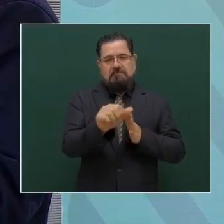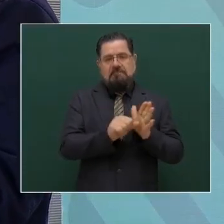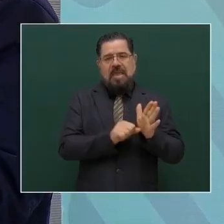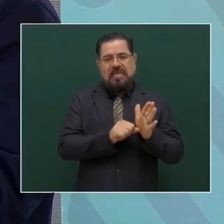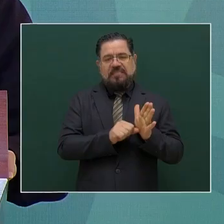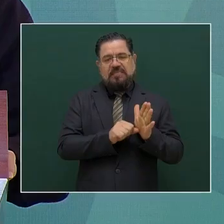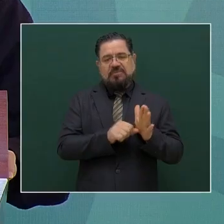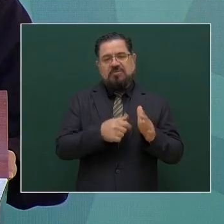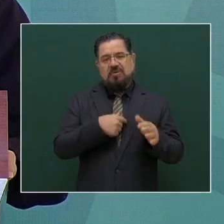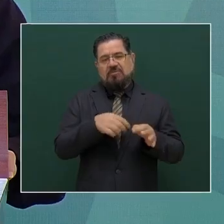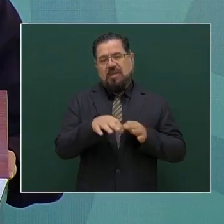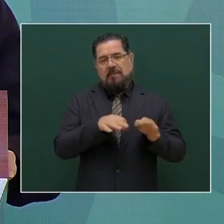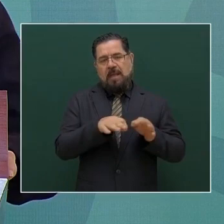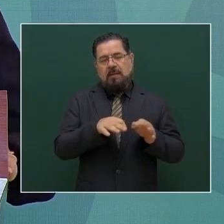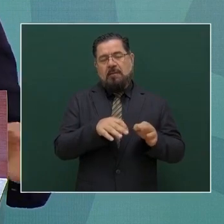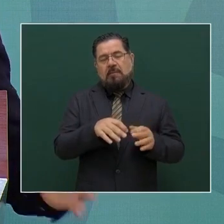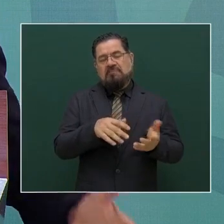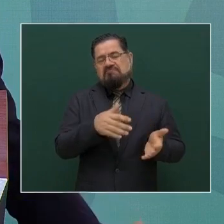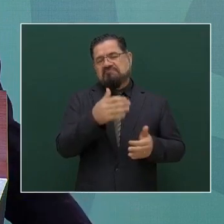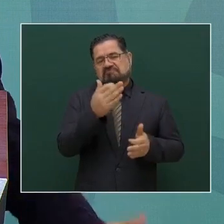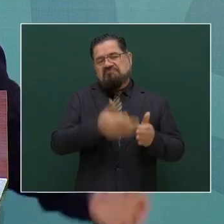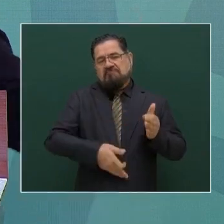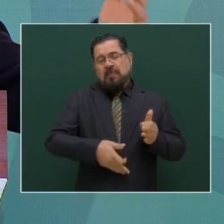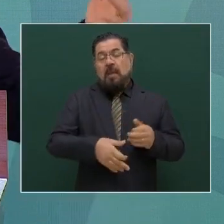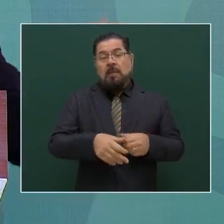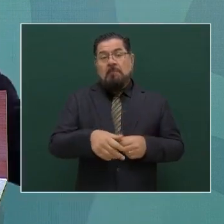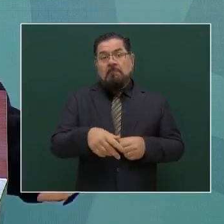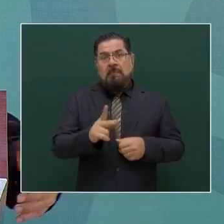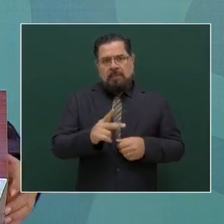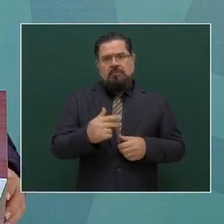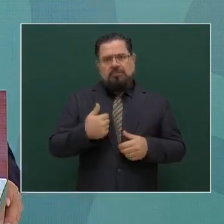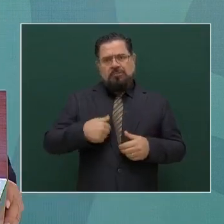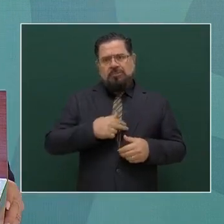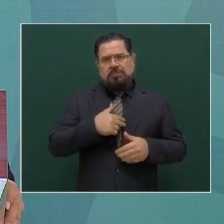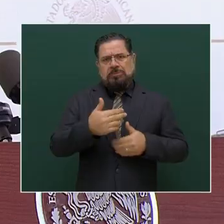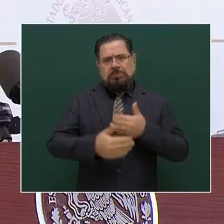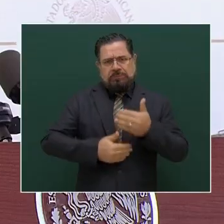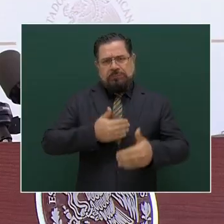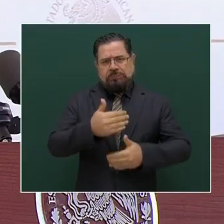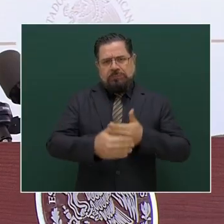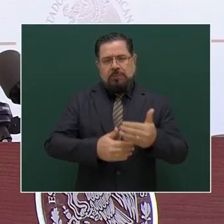bastante, pero fueron 36 años